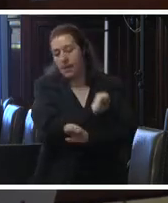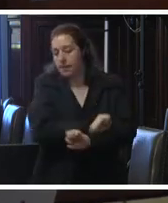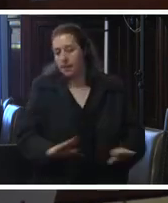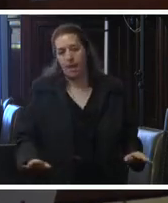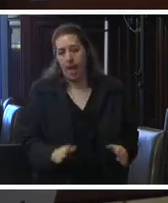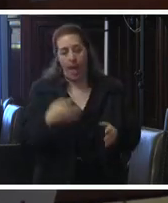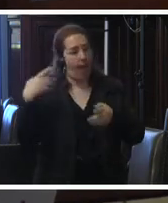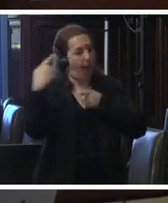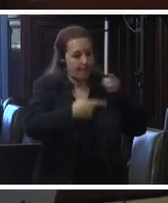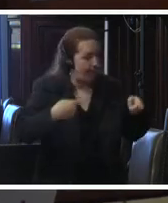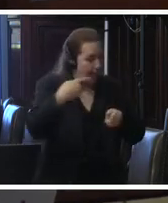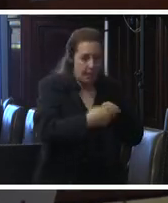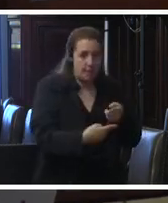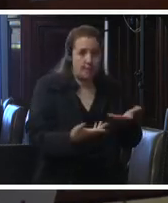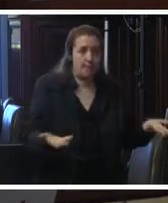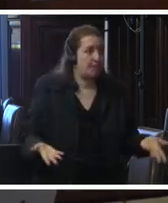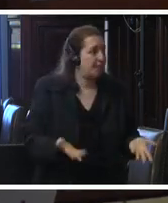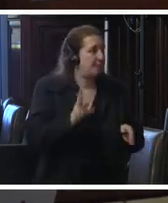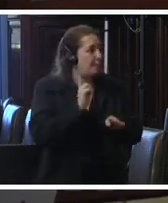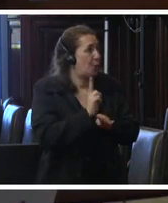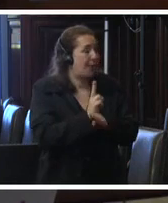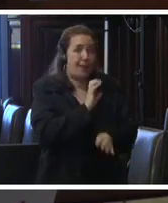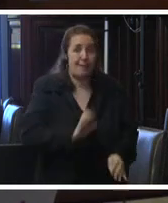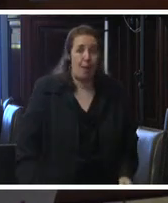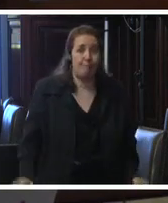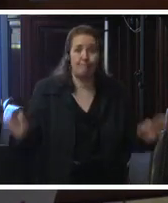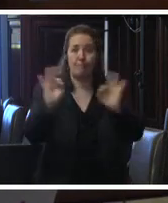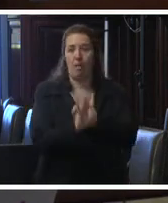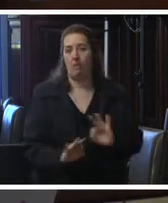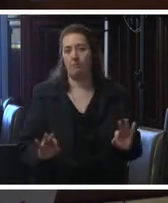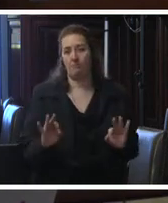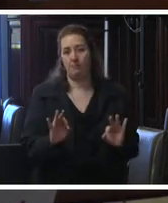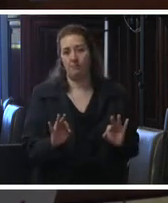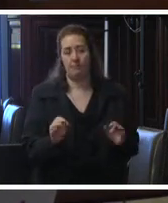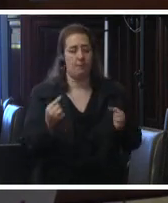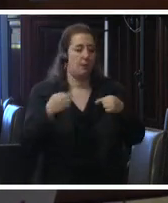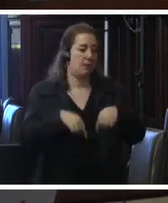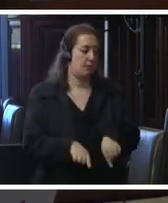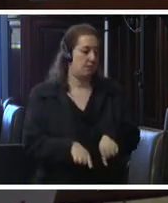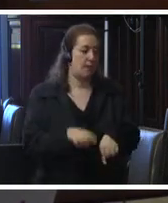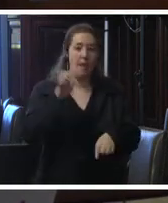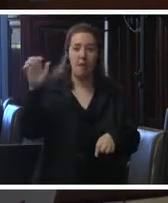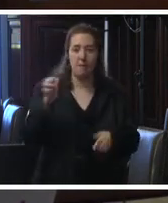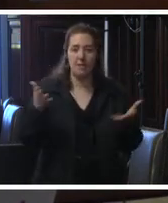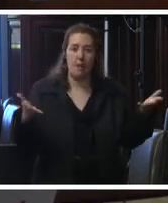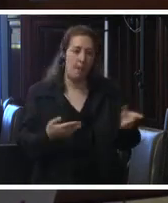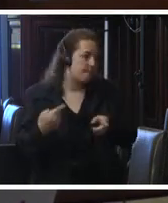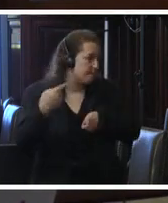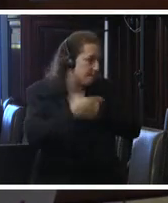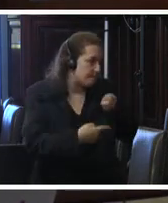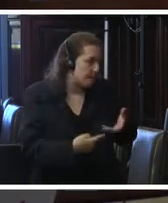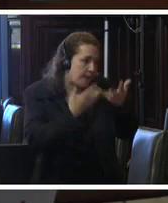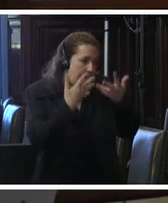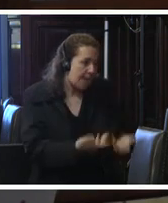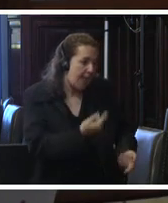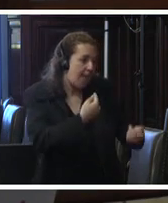ataques del cual no puede verse protegida por el Estado. La empresa ahora la está hostilizando para que le venda el